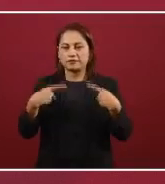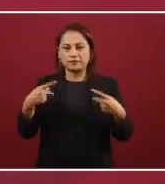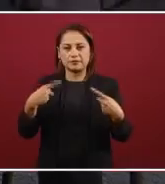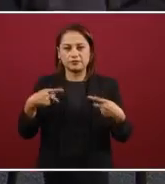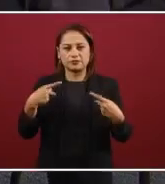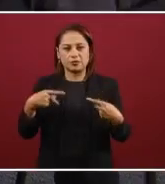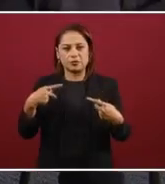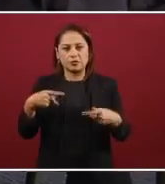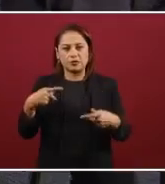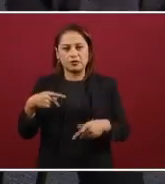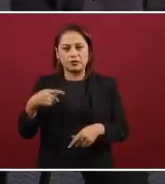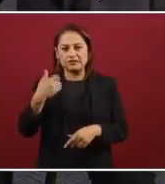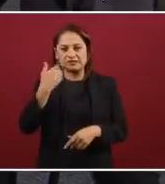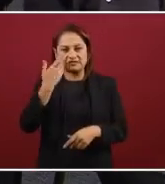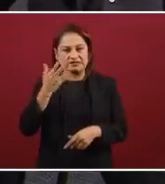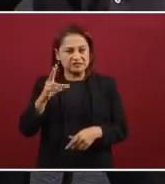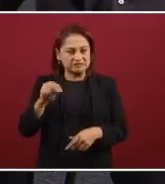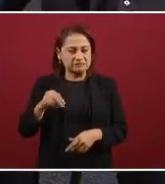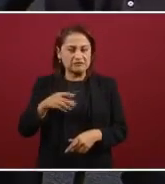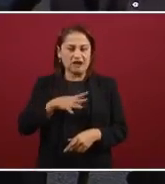y nos dejen trabajar,